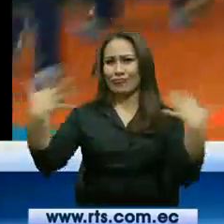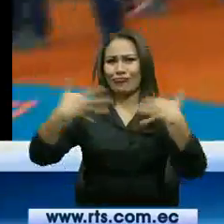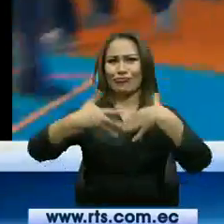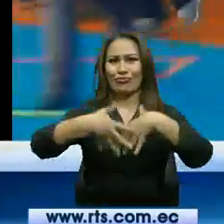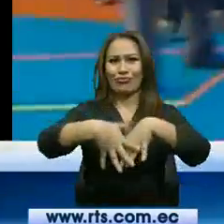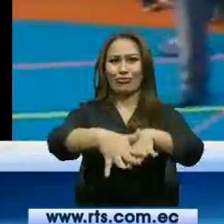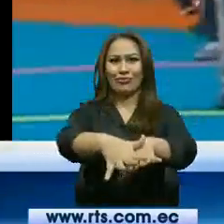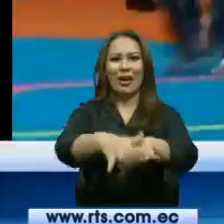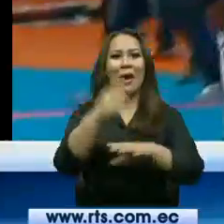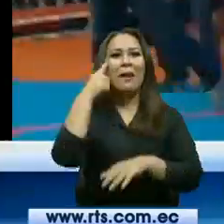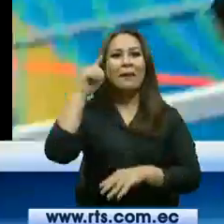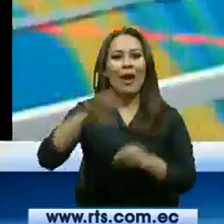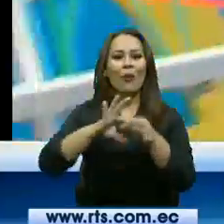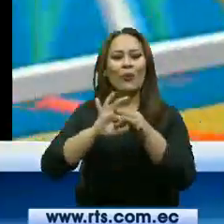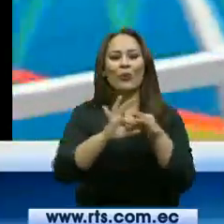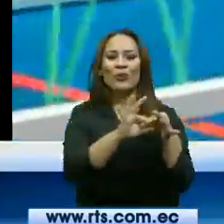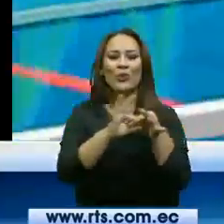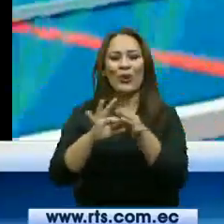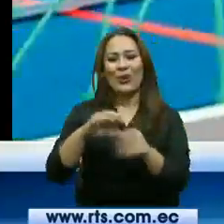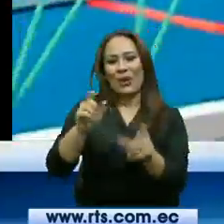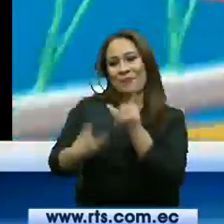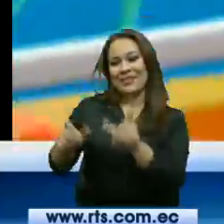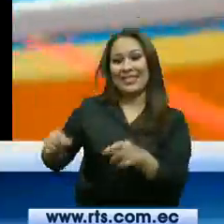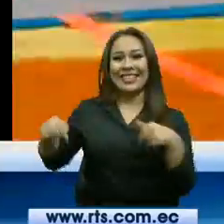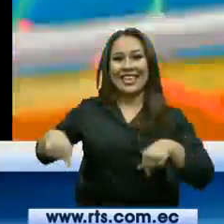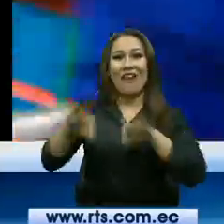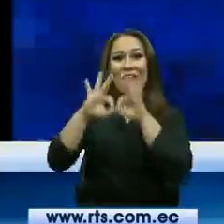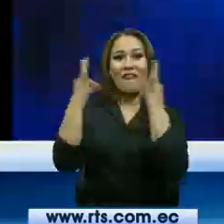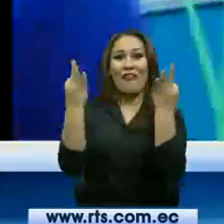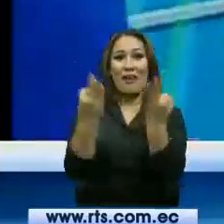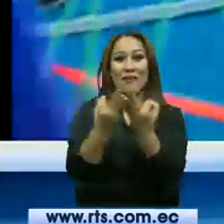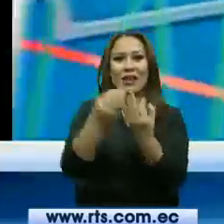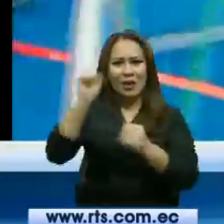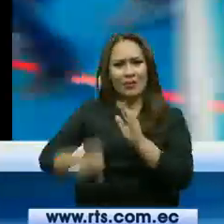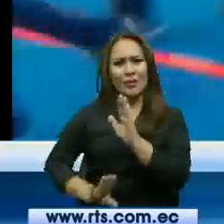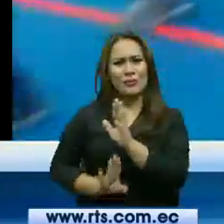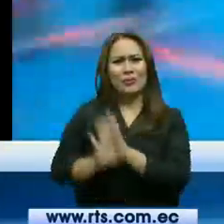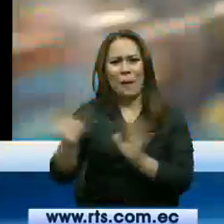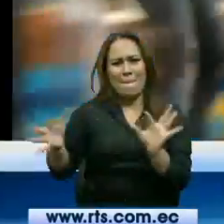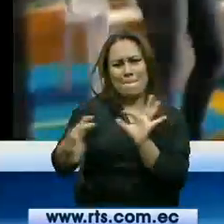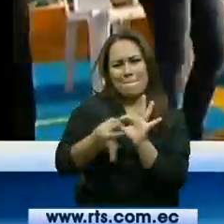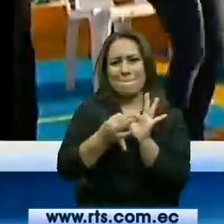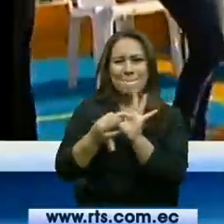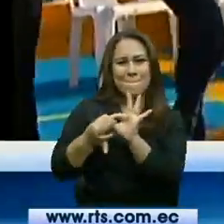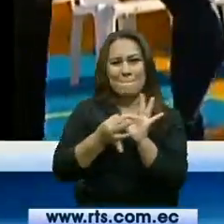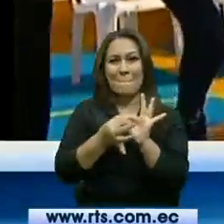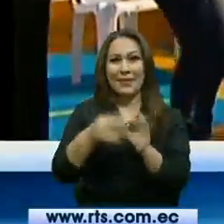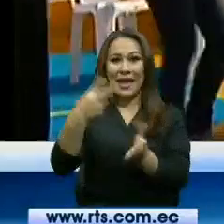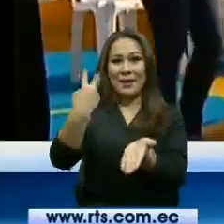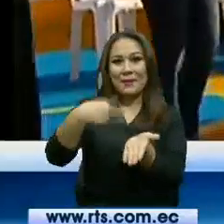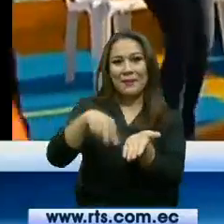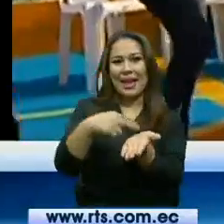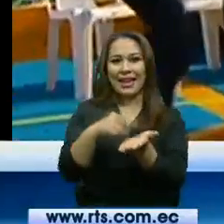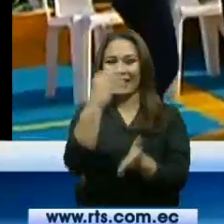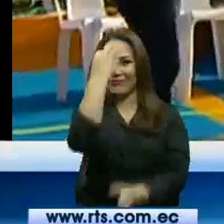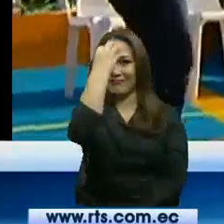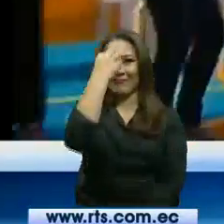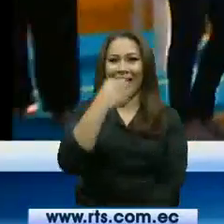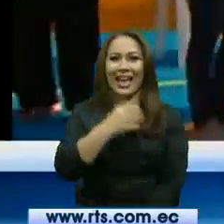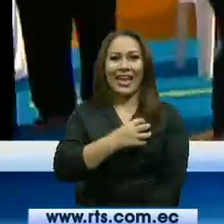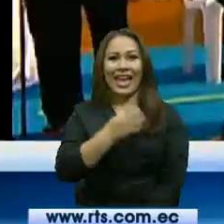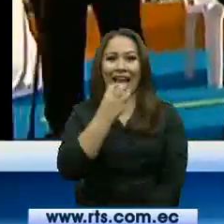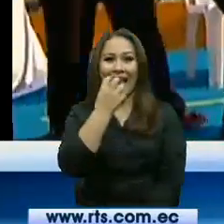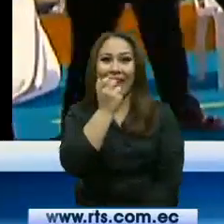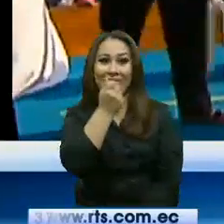para que la unión que existe entre esta gran familia se afiance aún más. Con el ritmo del baile de la naranja, muchos